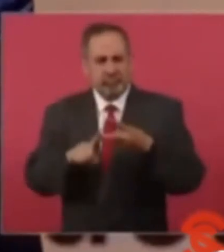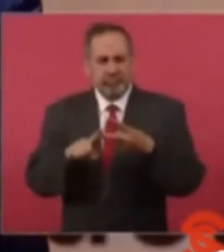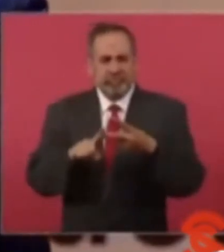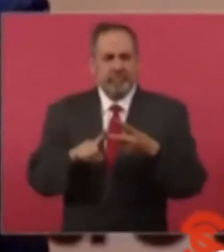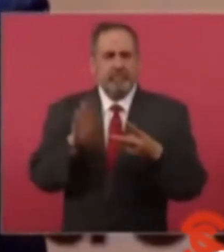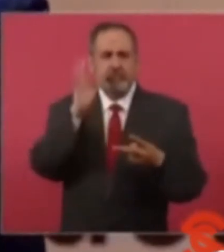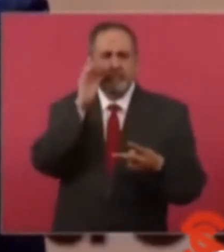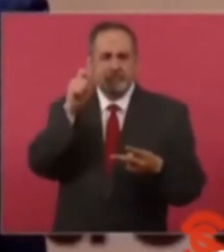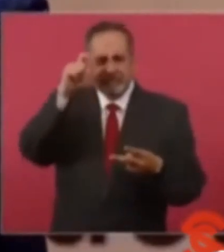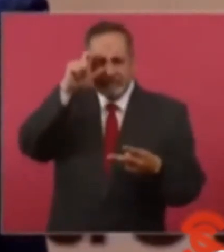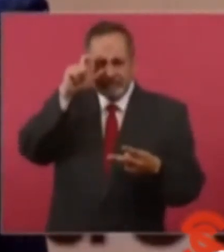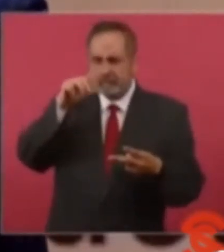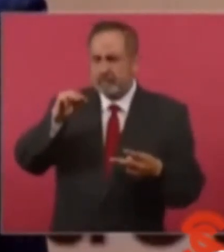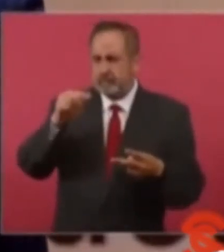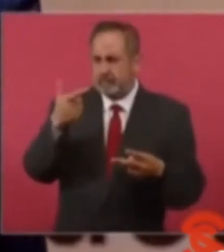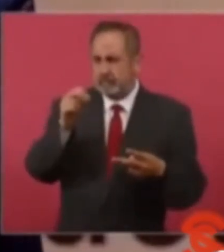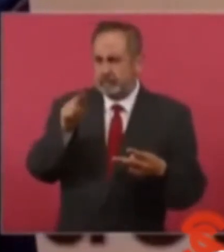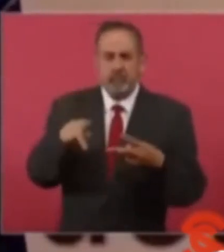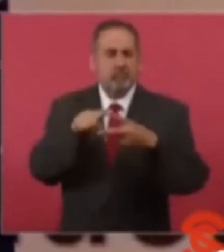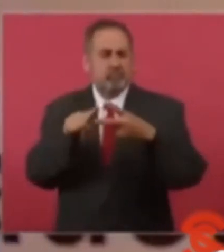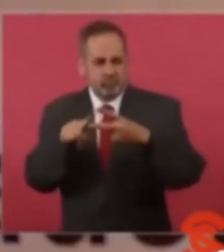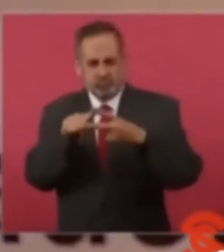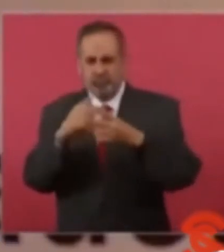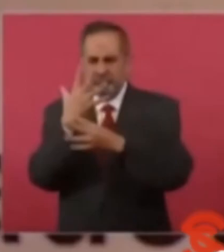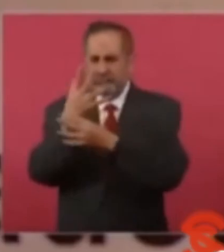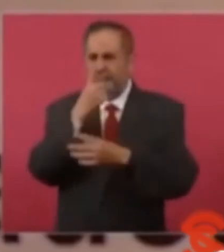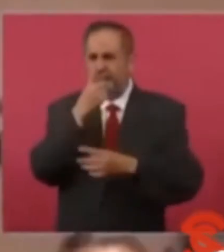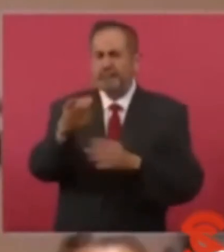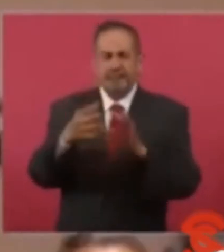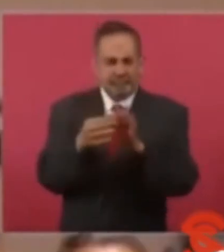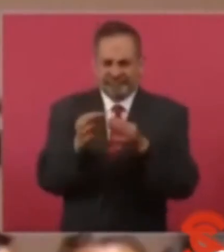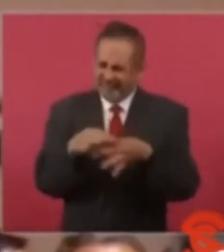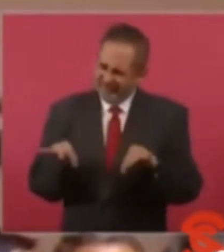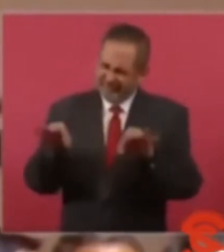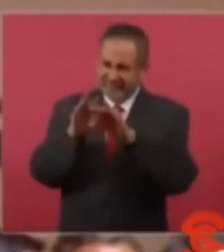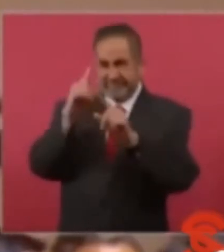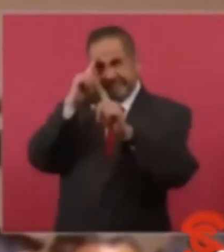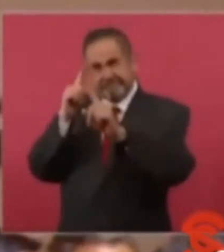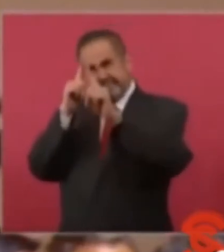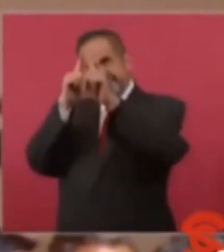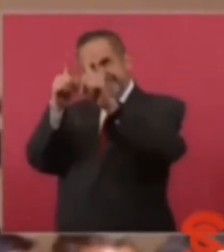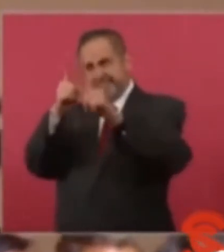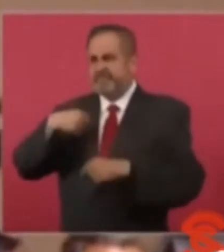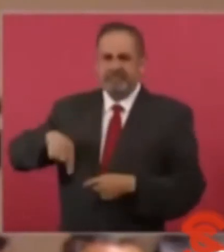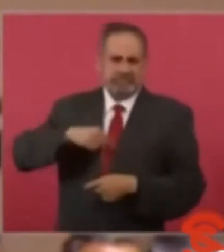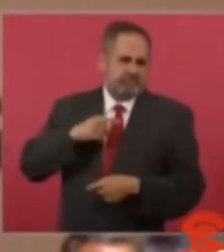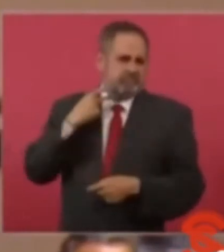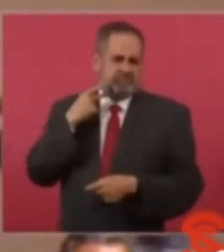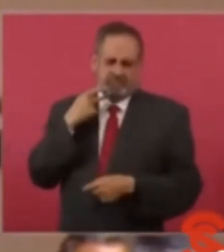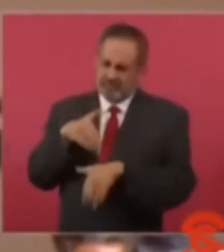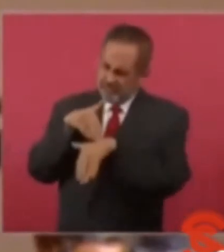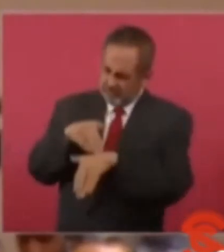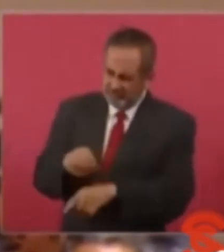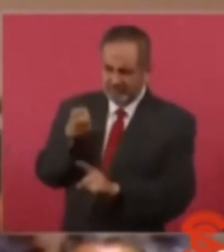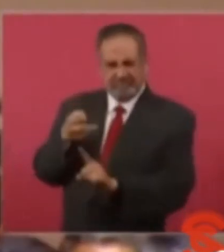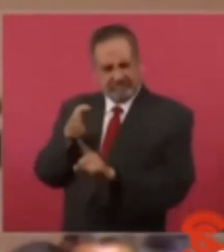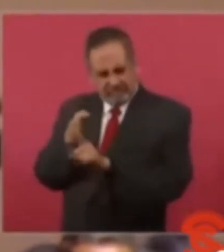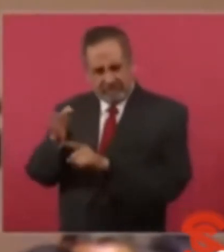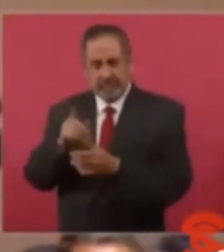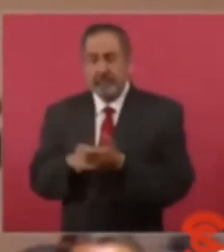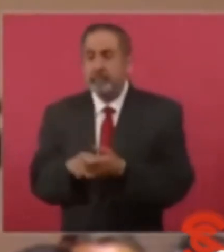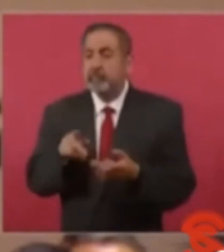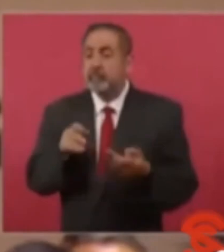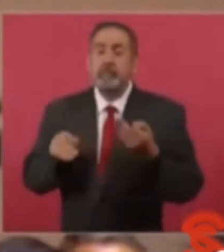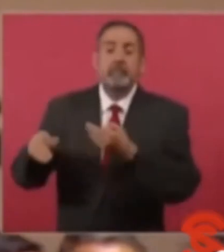Ricardo Flores Magón, que son la esencia misma de nuestro quehacer político. Con el